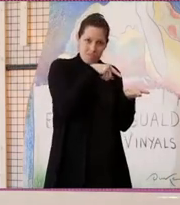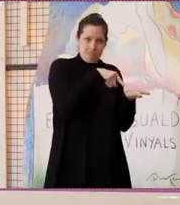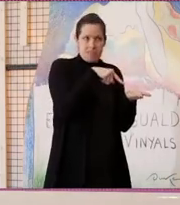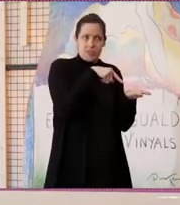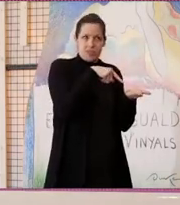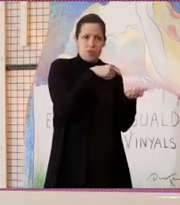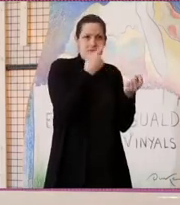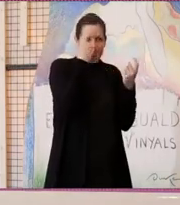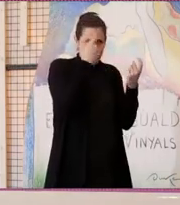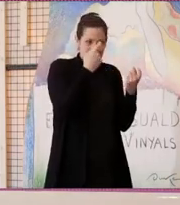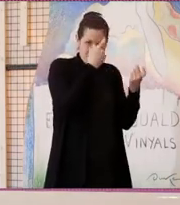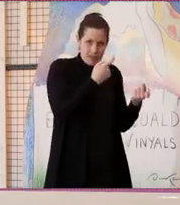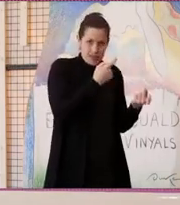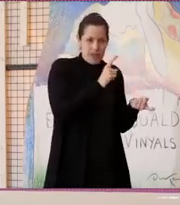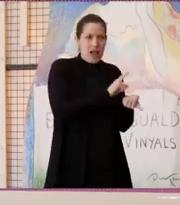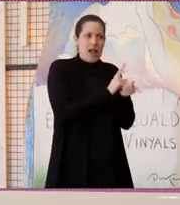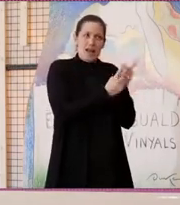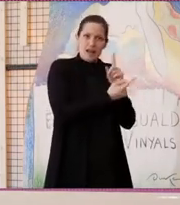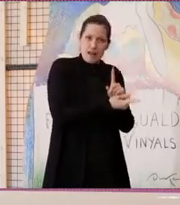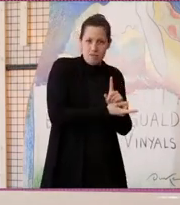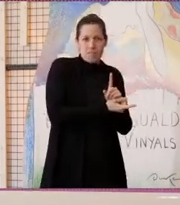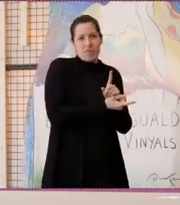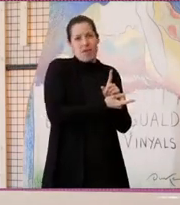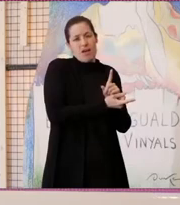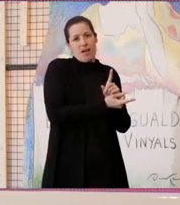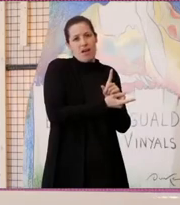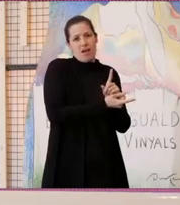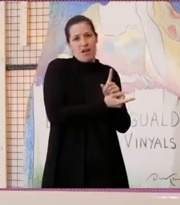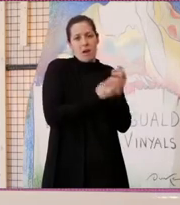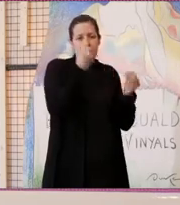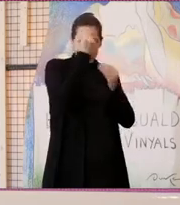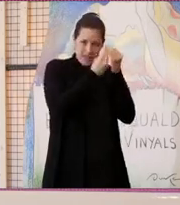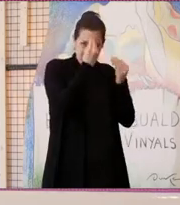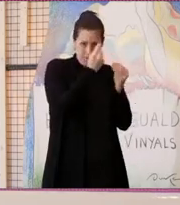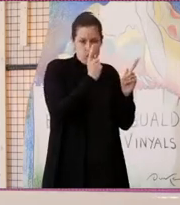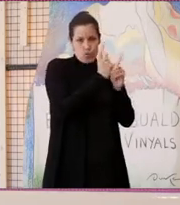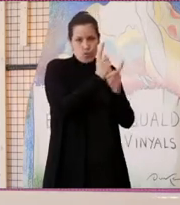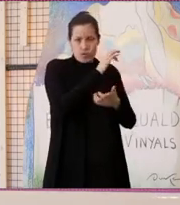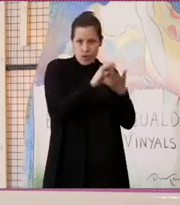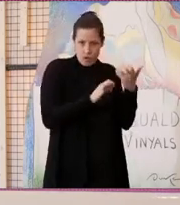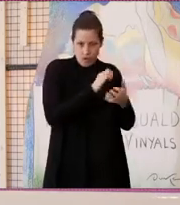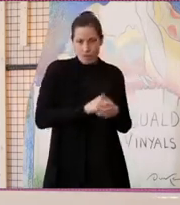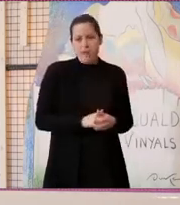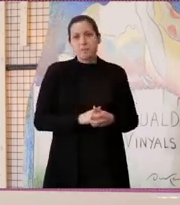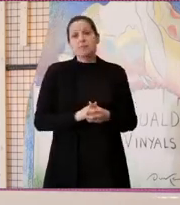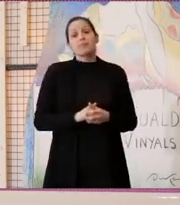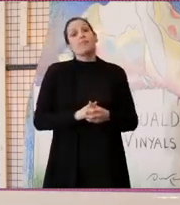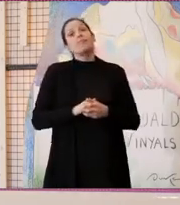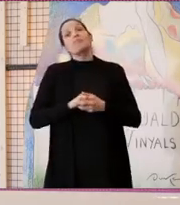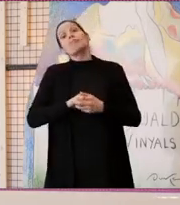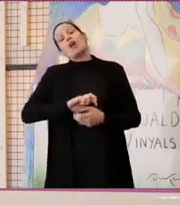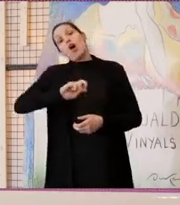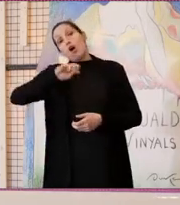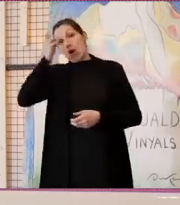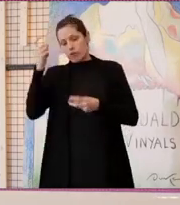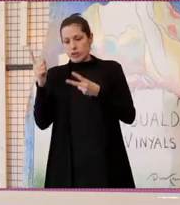trabajo a violencia y luego acabamos de presentar la semana pasada la otra pata que es la estrategia